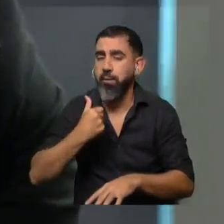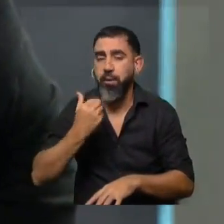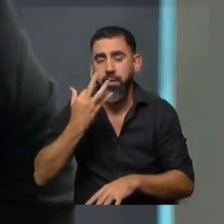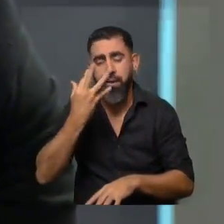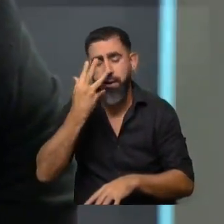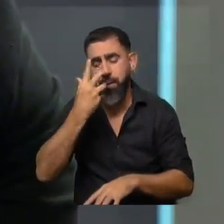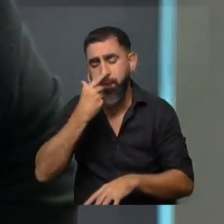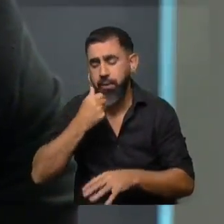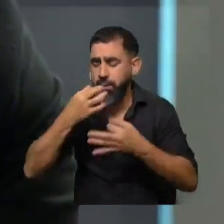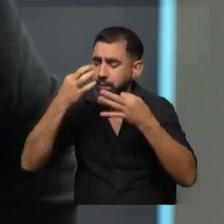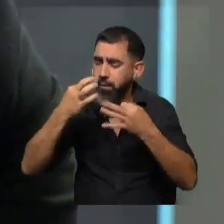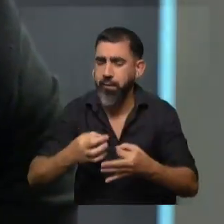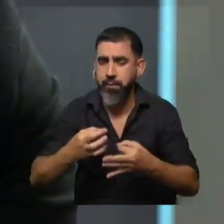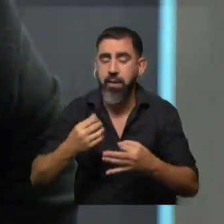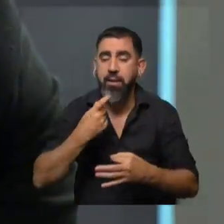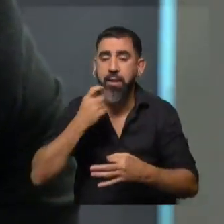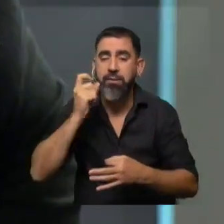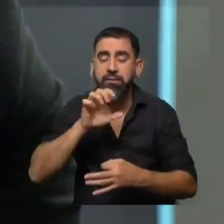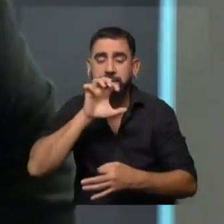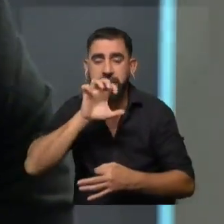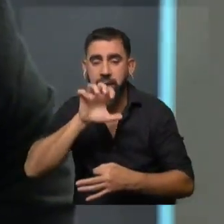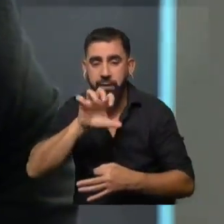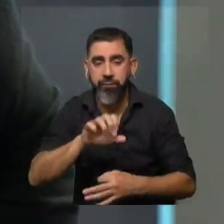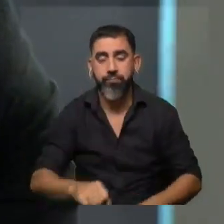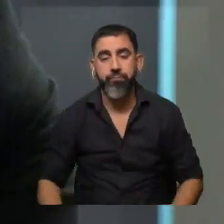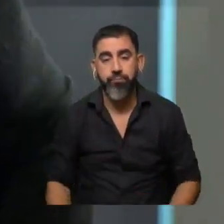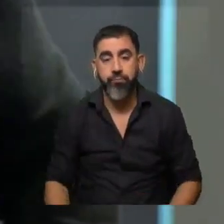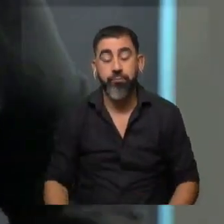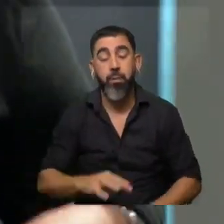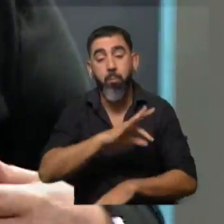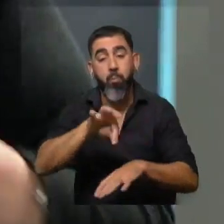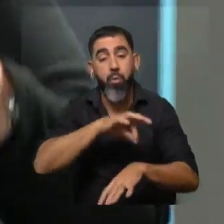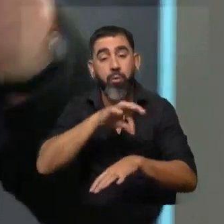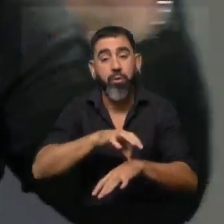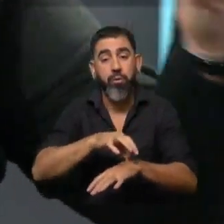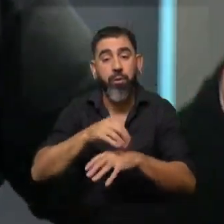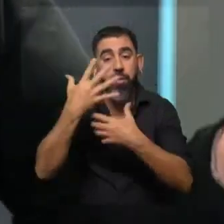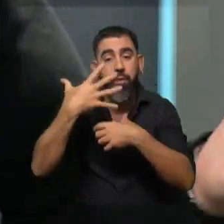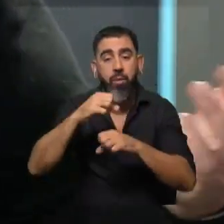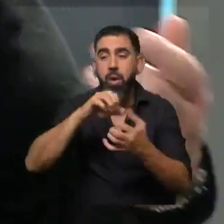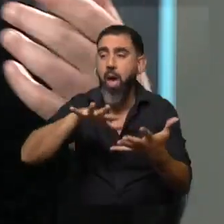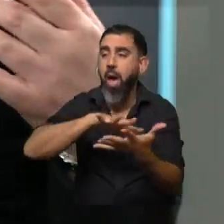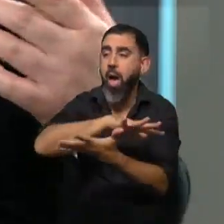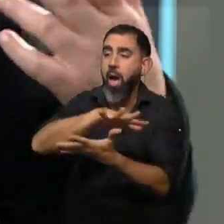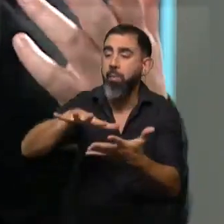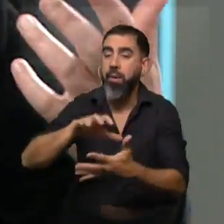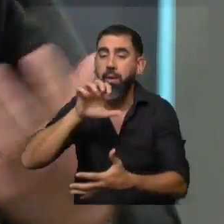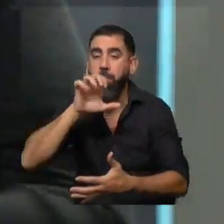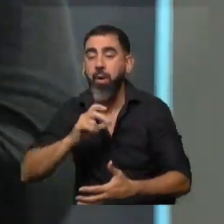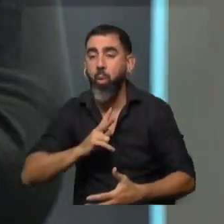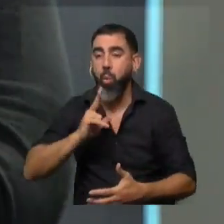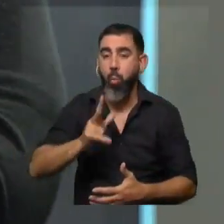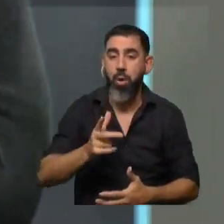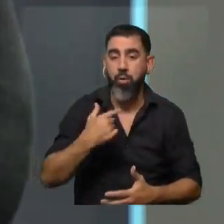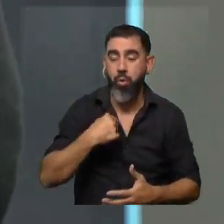refiero a enorme predilección por la sangre de perros. Y el flebótomo puede identificar en un ambiente abierto cuál es perro y cuál es humano. Pero si yo